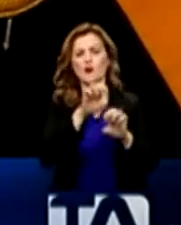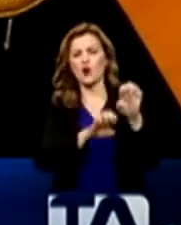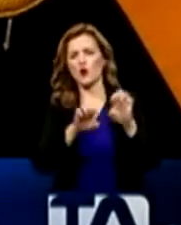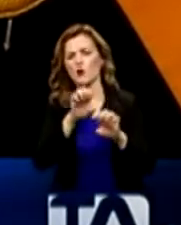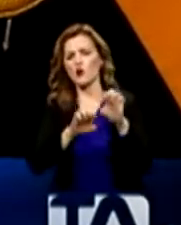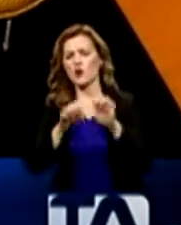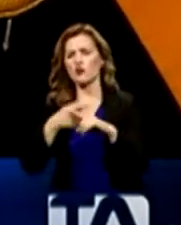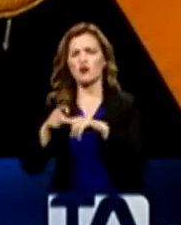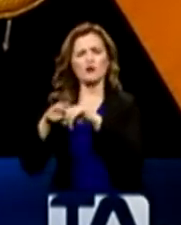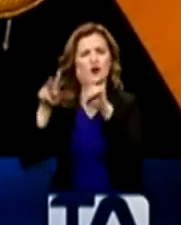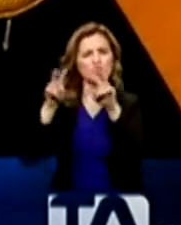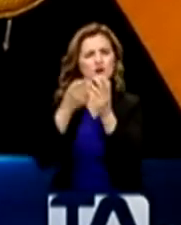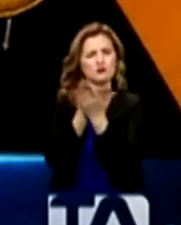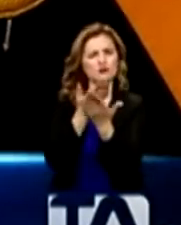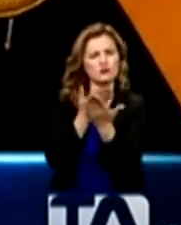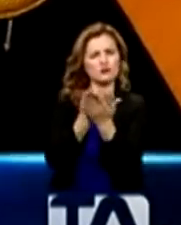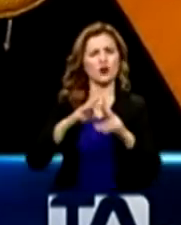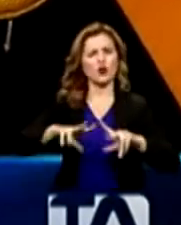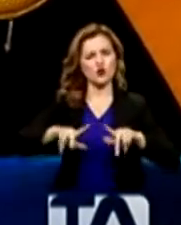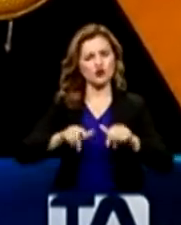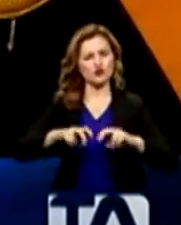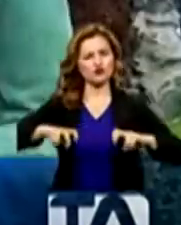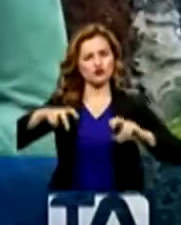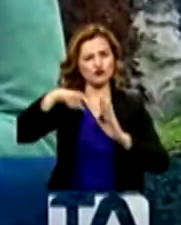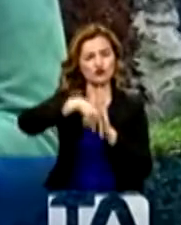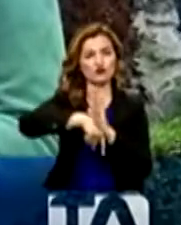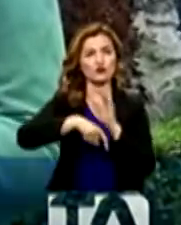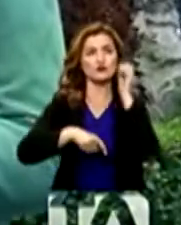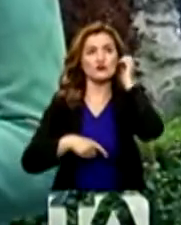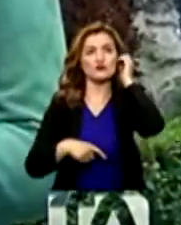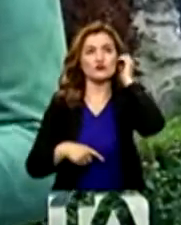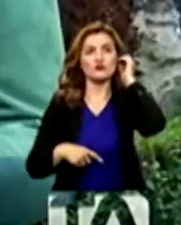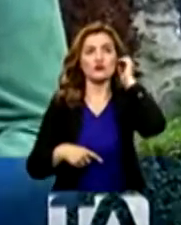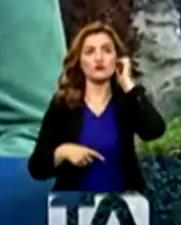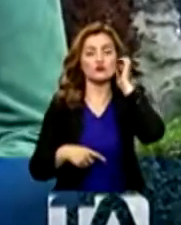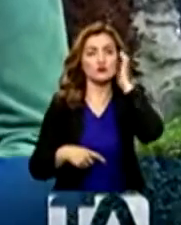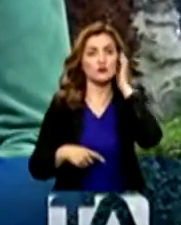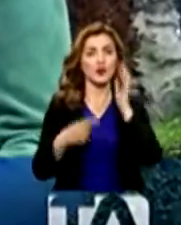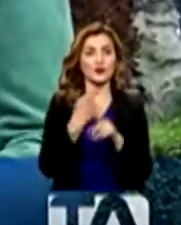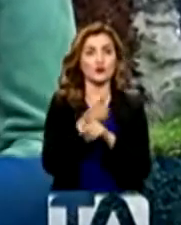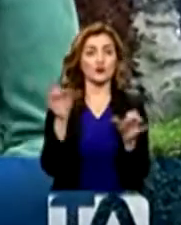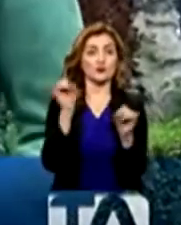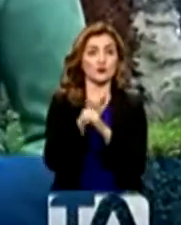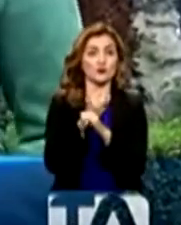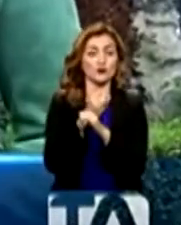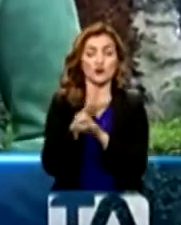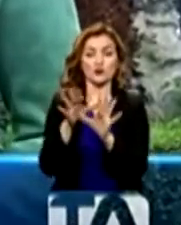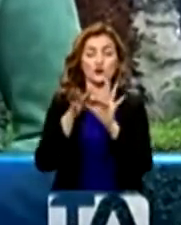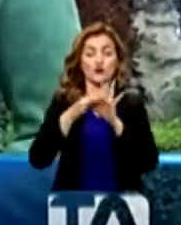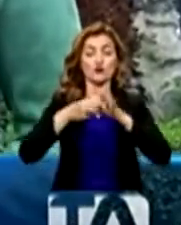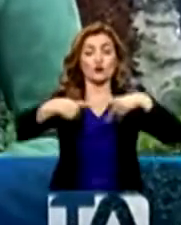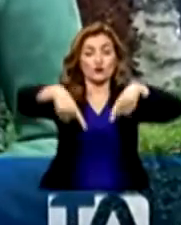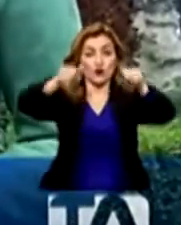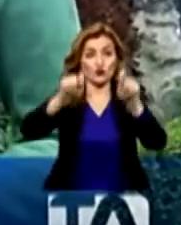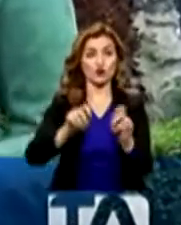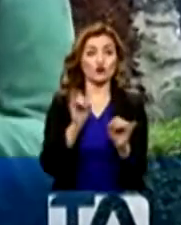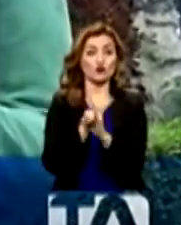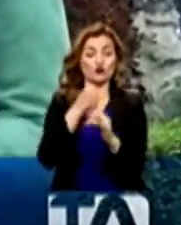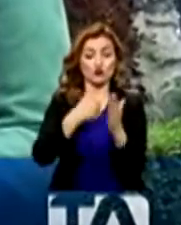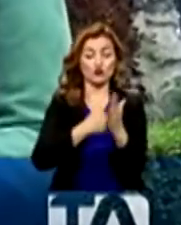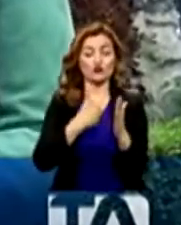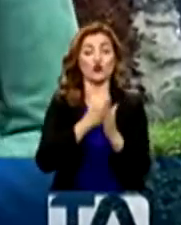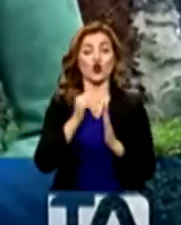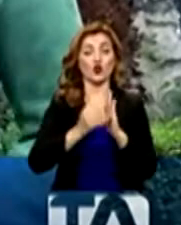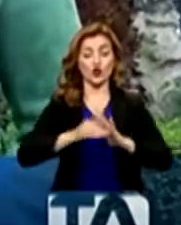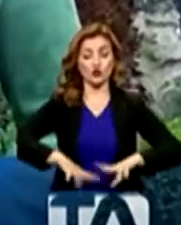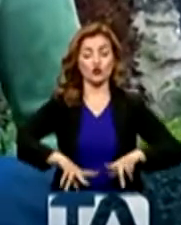se van a plantear y que se van a investigar. Mientras tanto, otras instituciones se suman al convenio interinstitucional de la lucha contra la